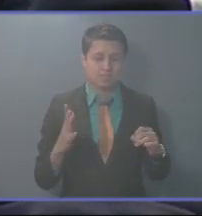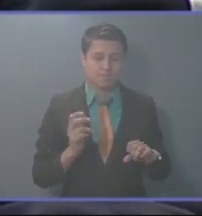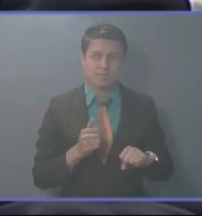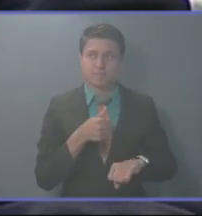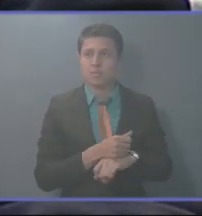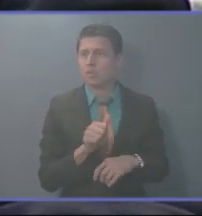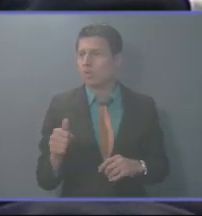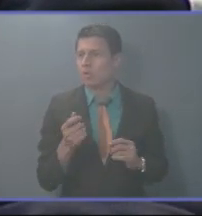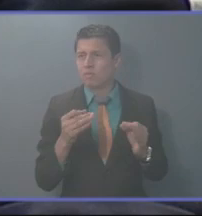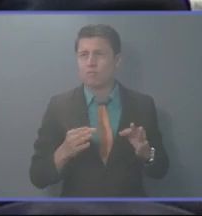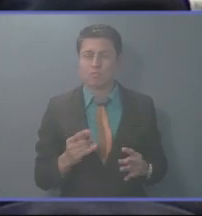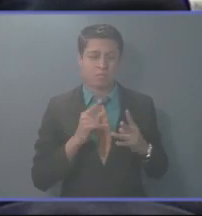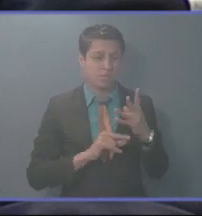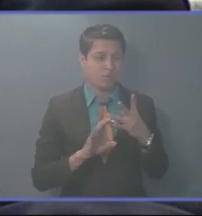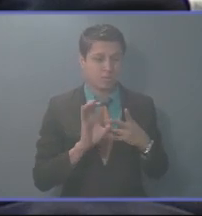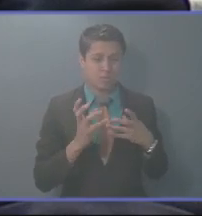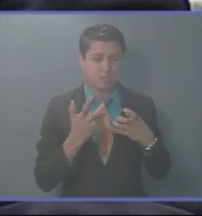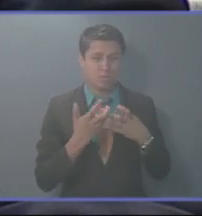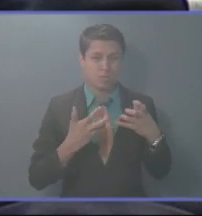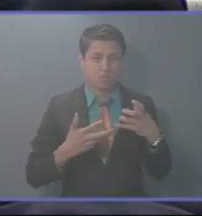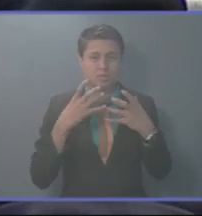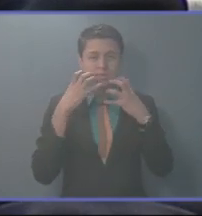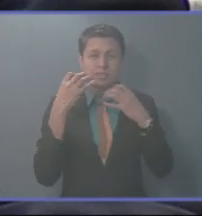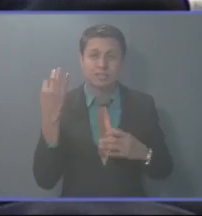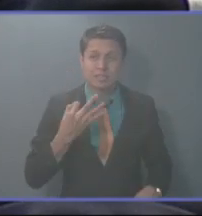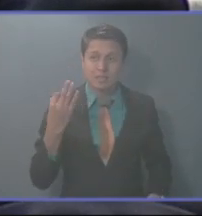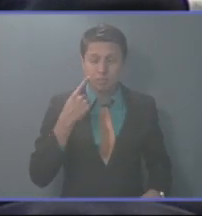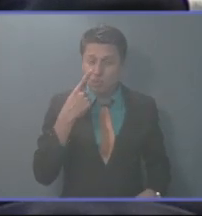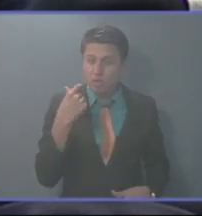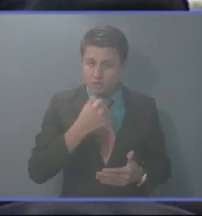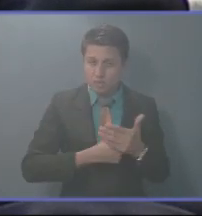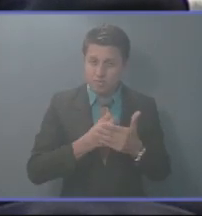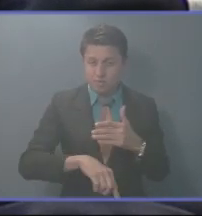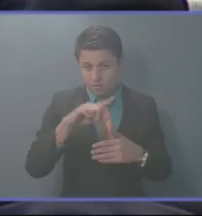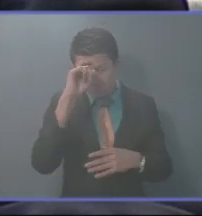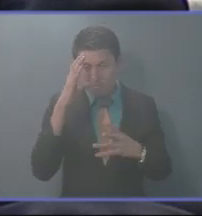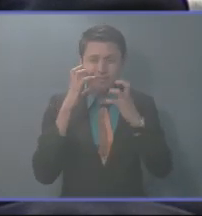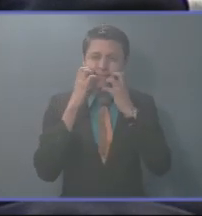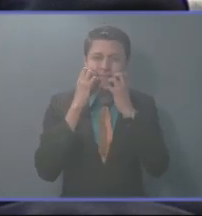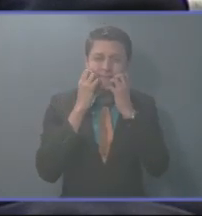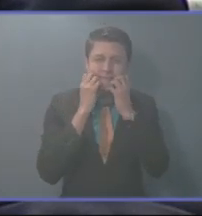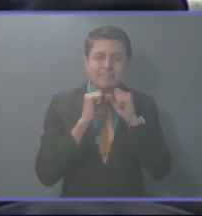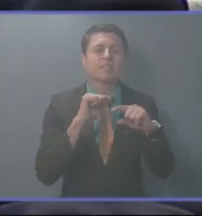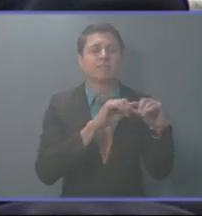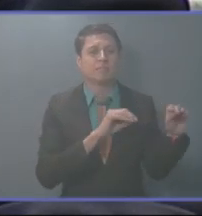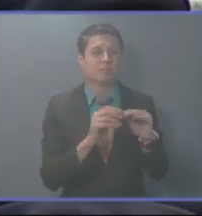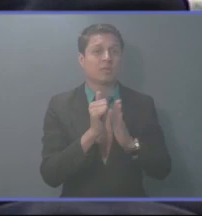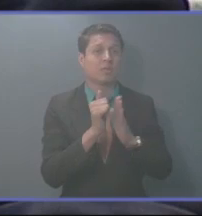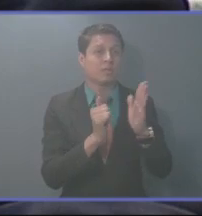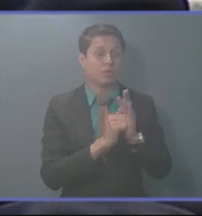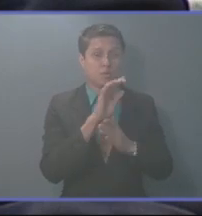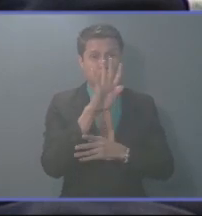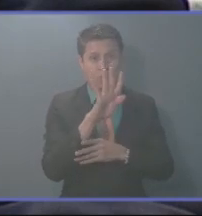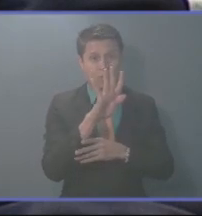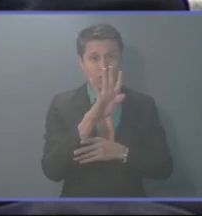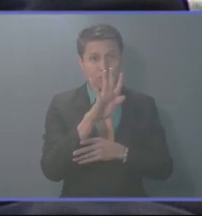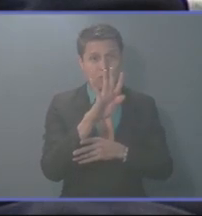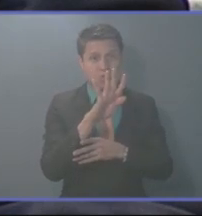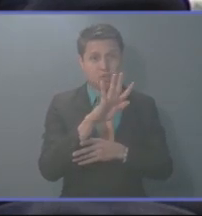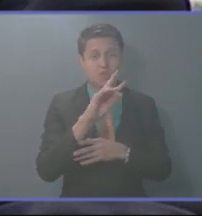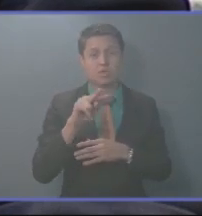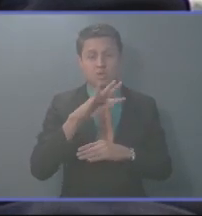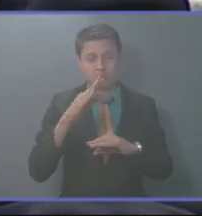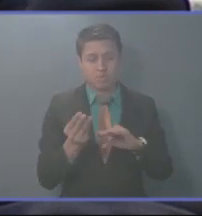cualquier forma de incumplimiento de las garantías y prohibiciones contempladas en el artículo 4 del Protocolo 2